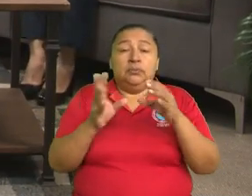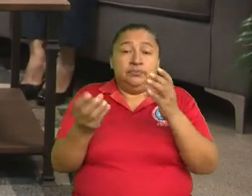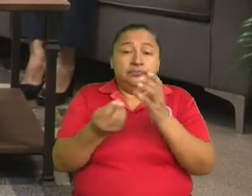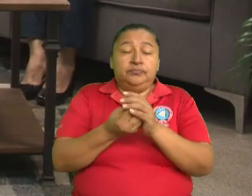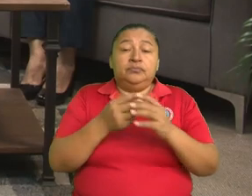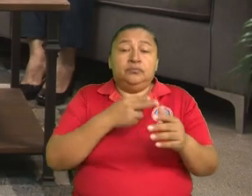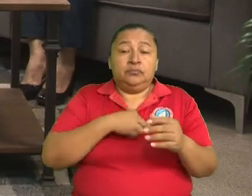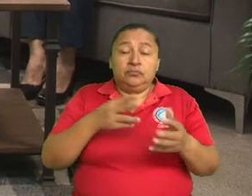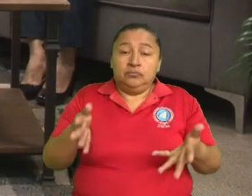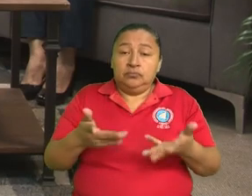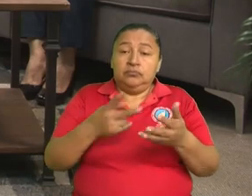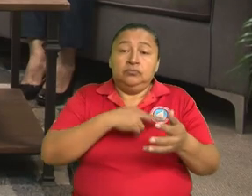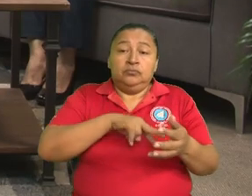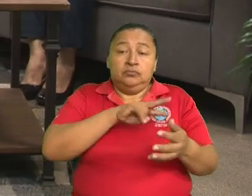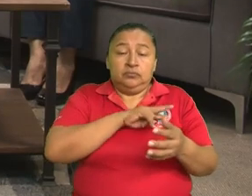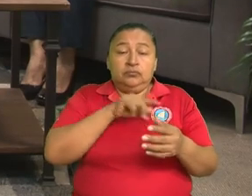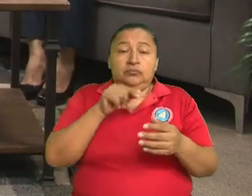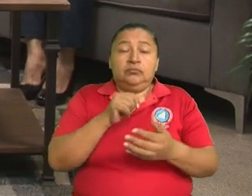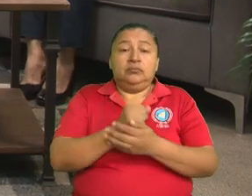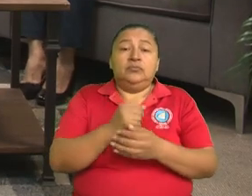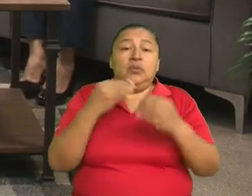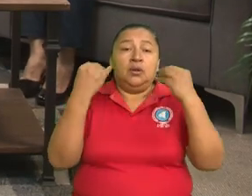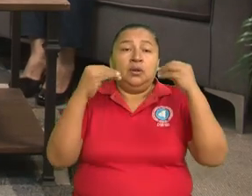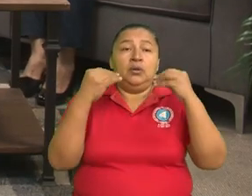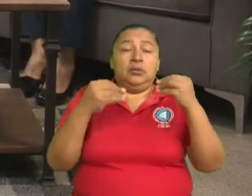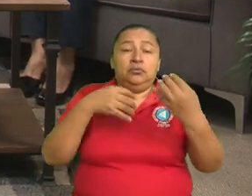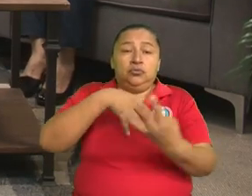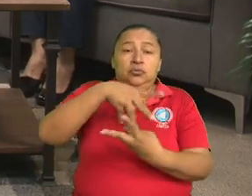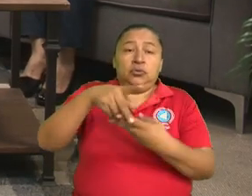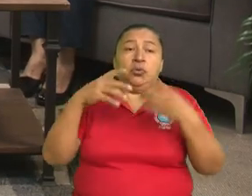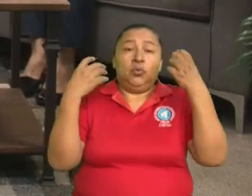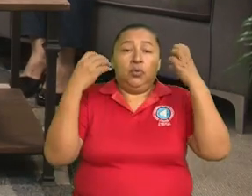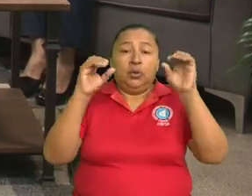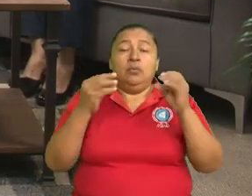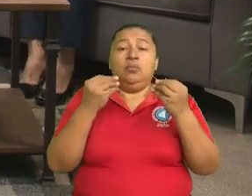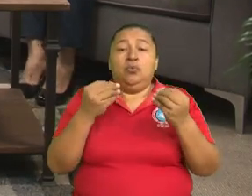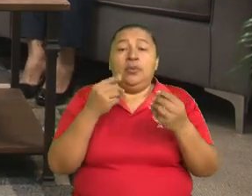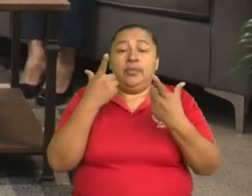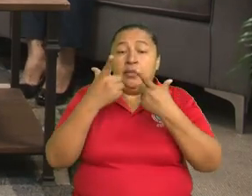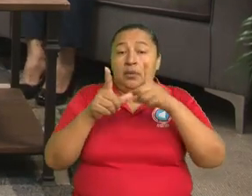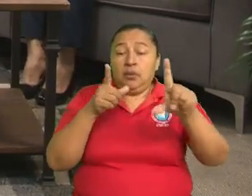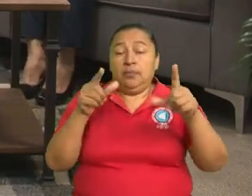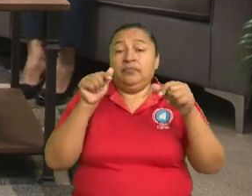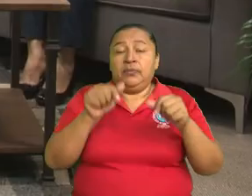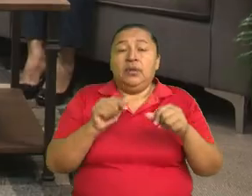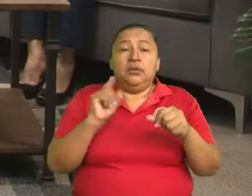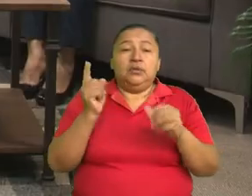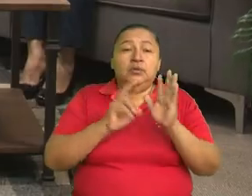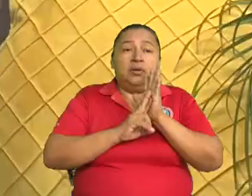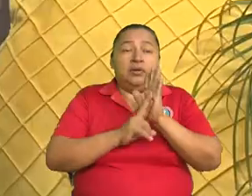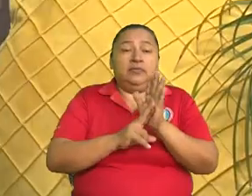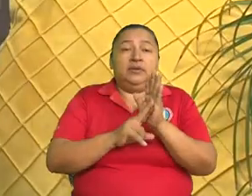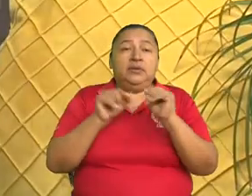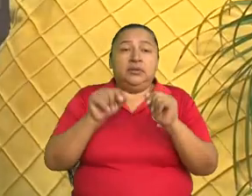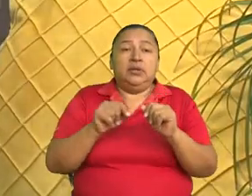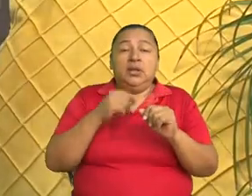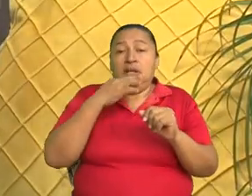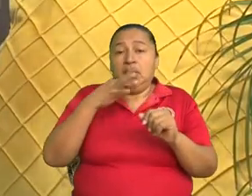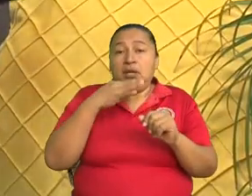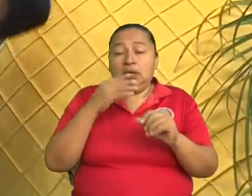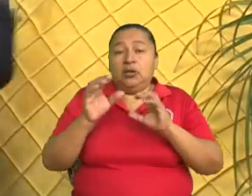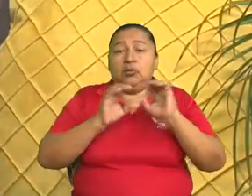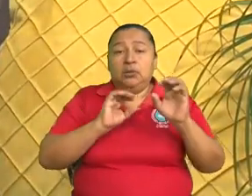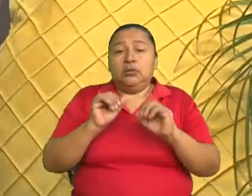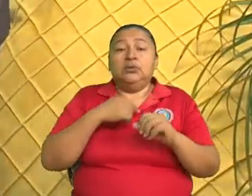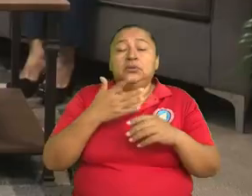promoción de valores, como ya lo mencionaba usted, educación intercultural y multilingüe. Y no es solamente en referencia al inglés